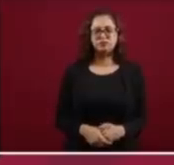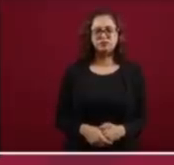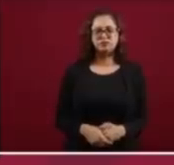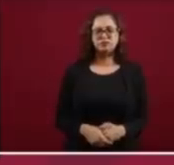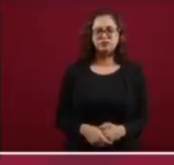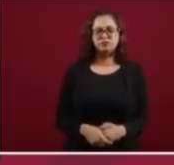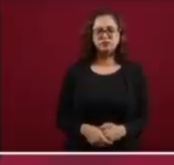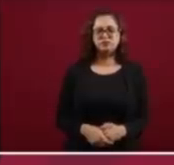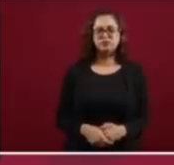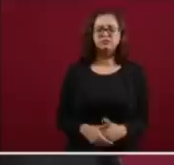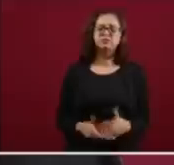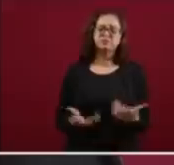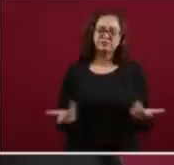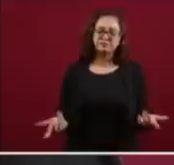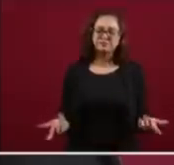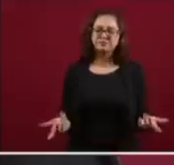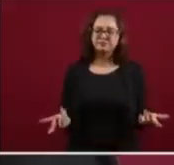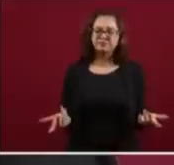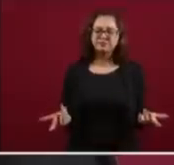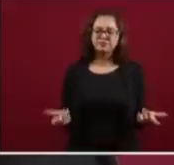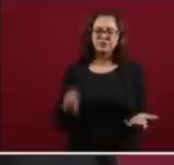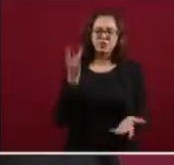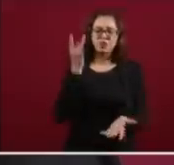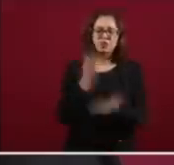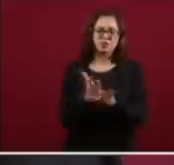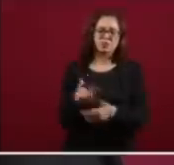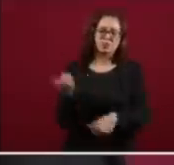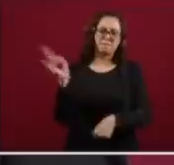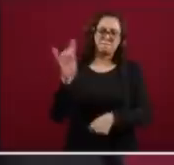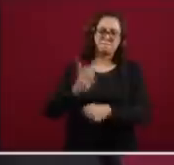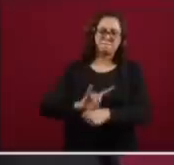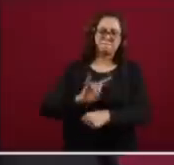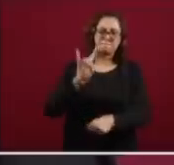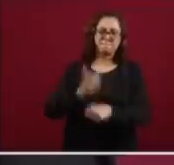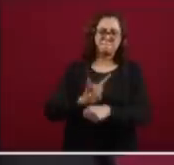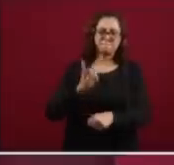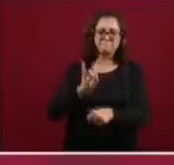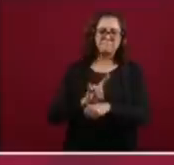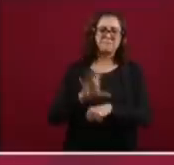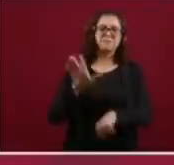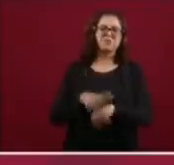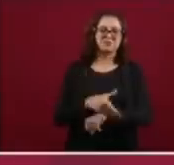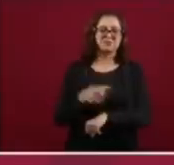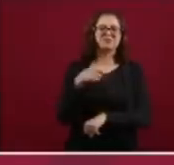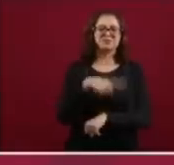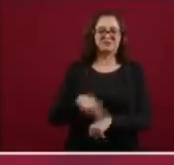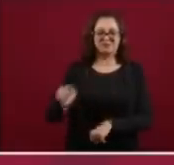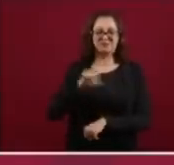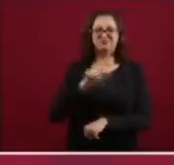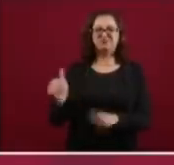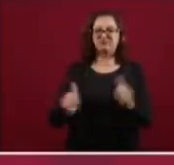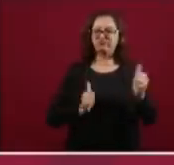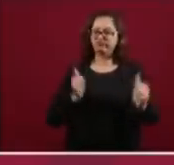de manera simulada porque en realidad utilizado en el estado